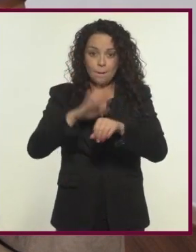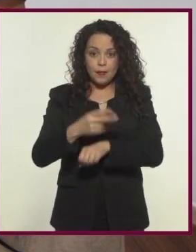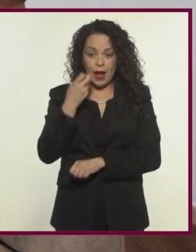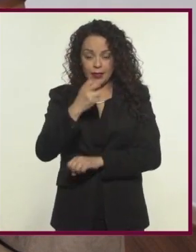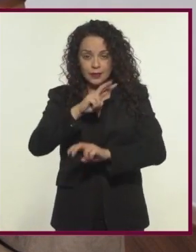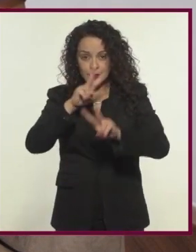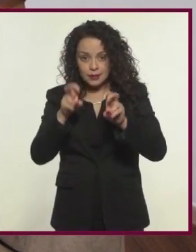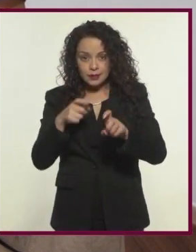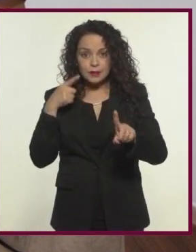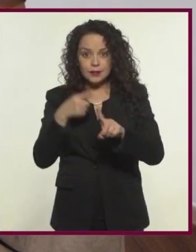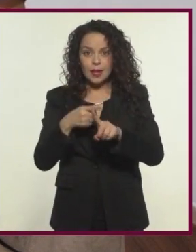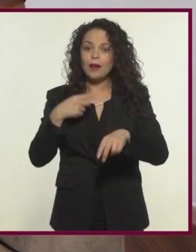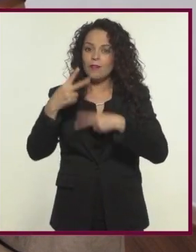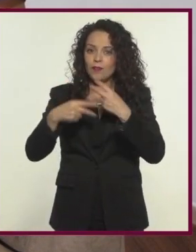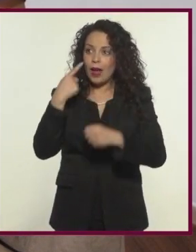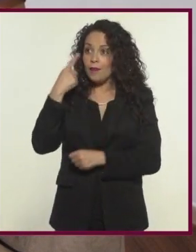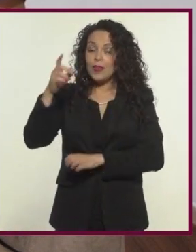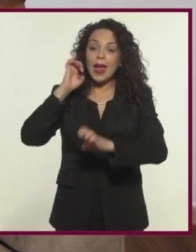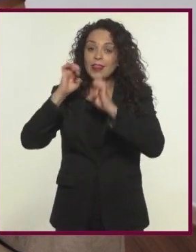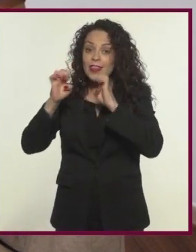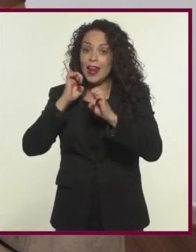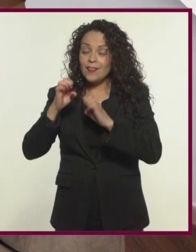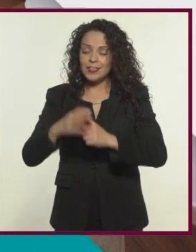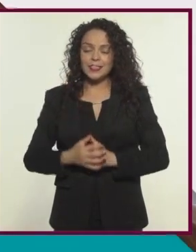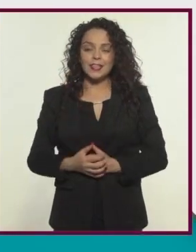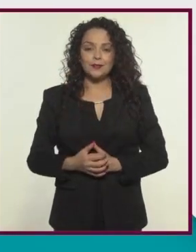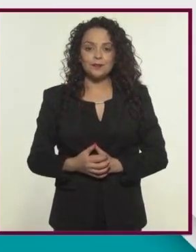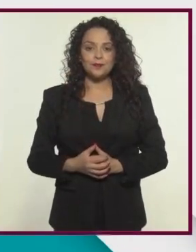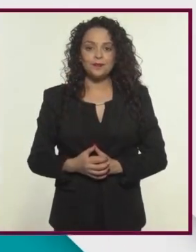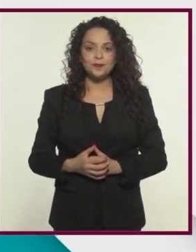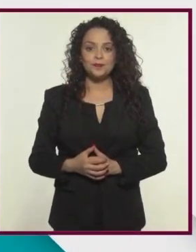contarnos más sobre esto, vámonos a nuestra entrevista.